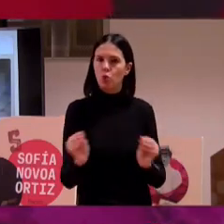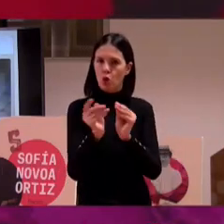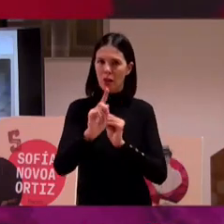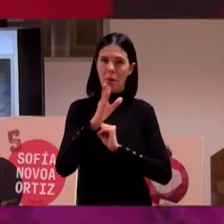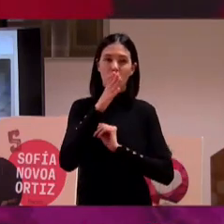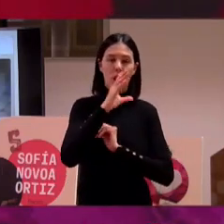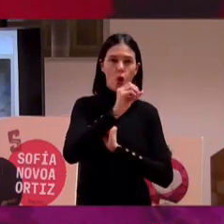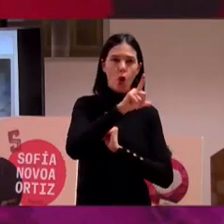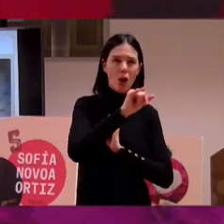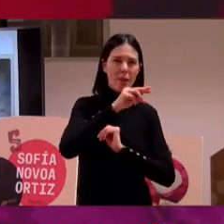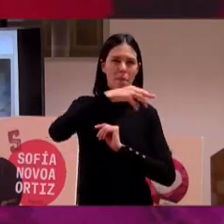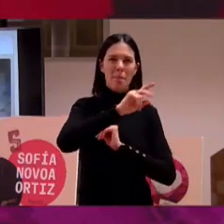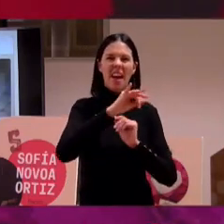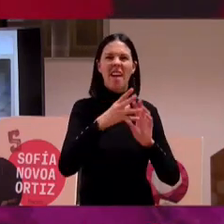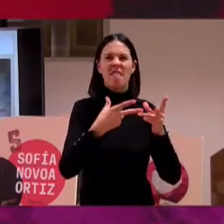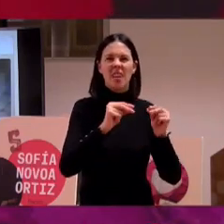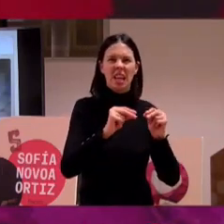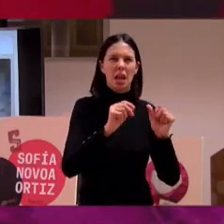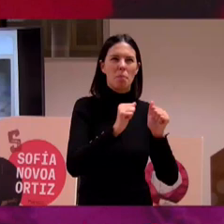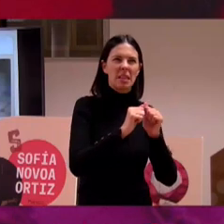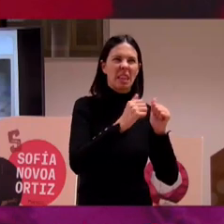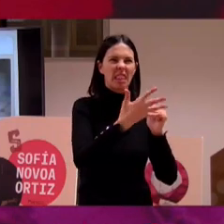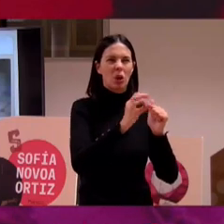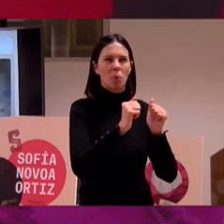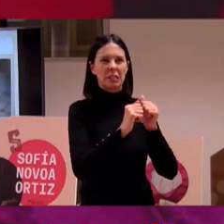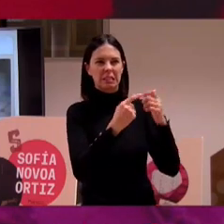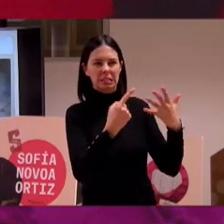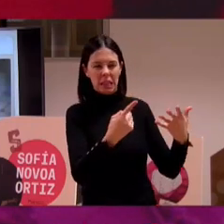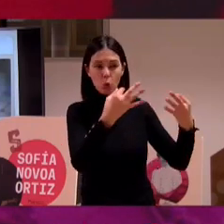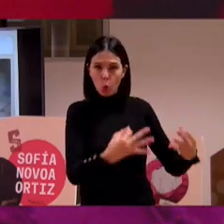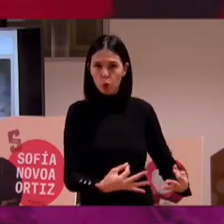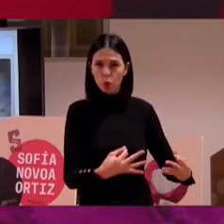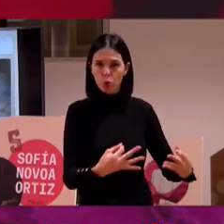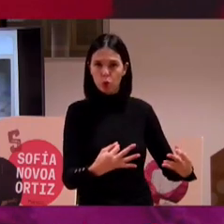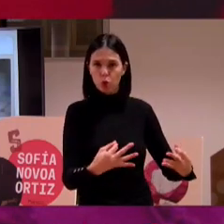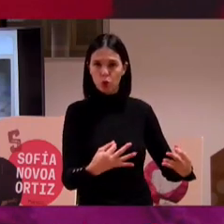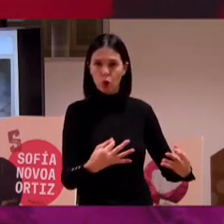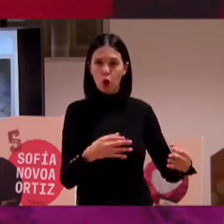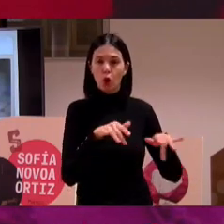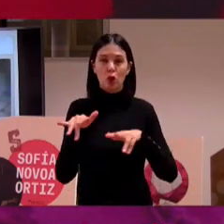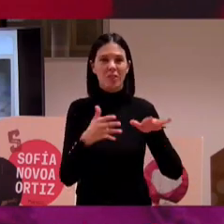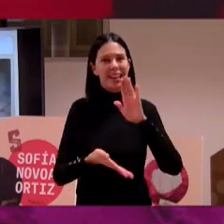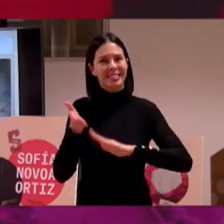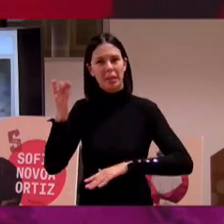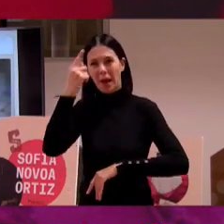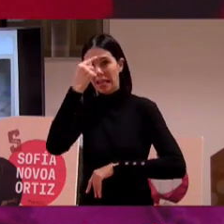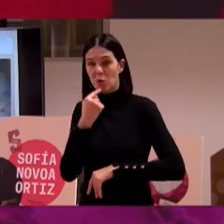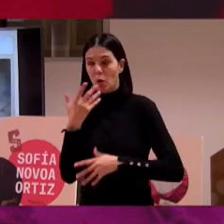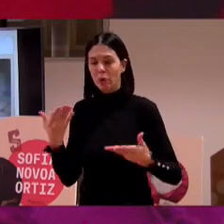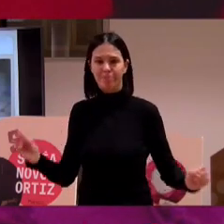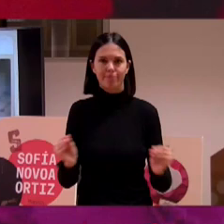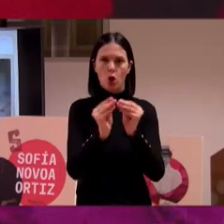Olimpia se foi no 25, creo que 26, era xusto cando Sofía se vai a Lisboa e non se